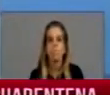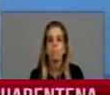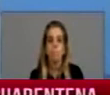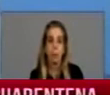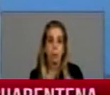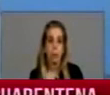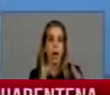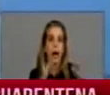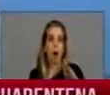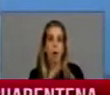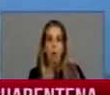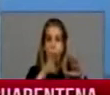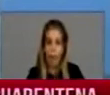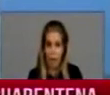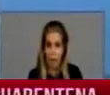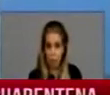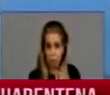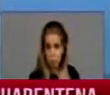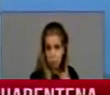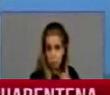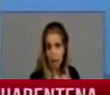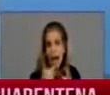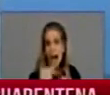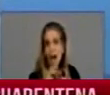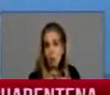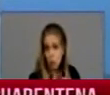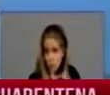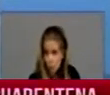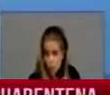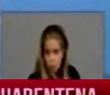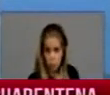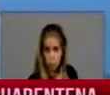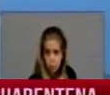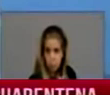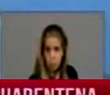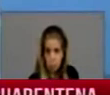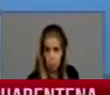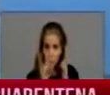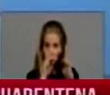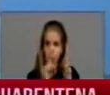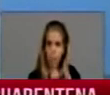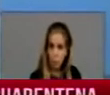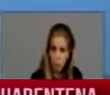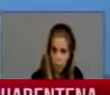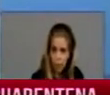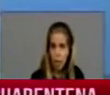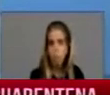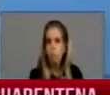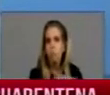sostener el aislamiento social preventivo y obligatorio en todos los lugares donde